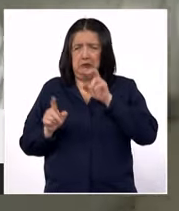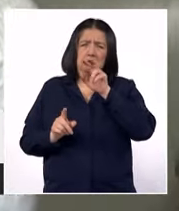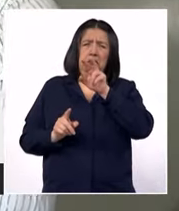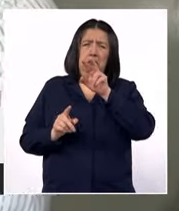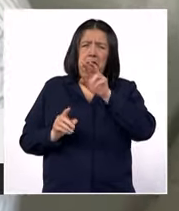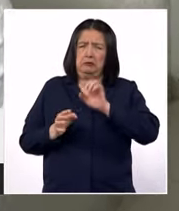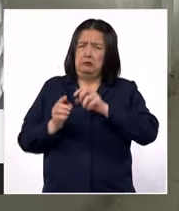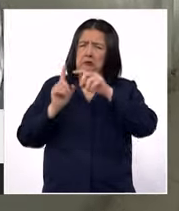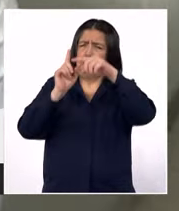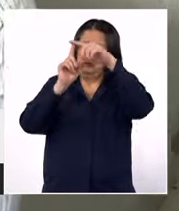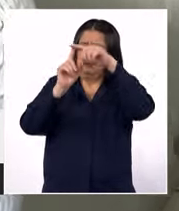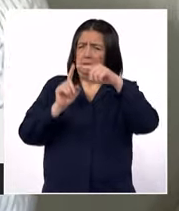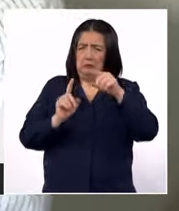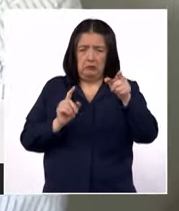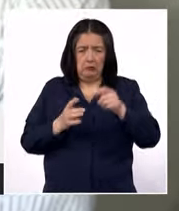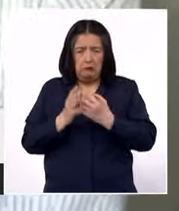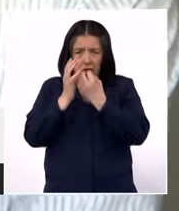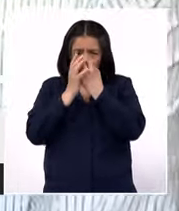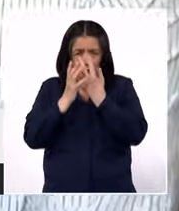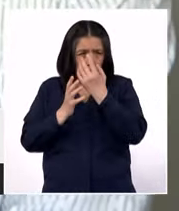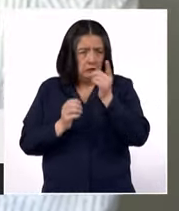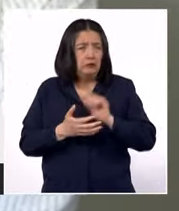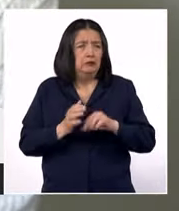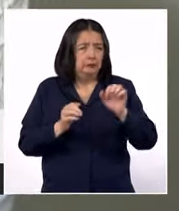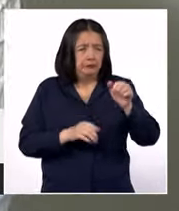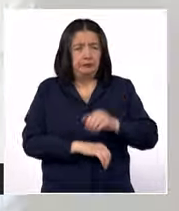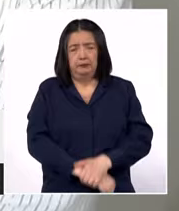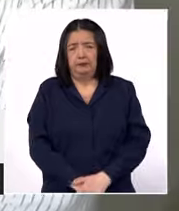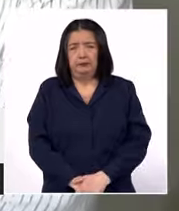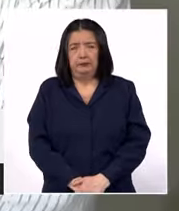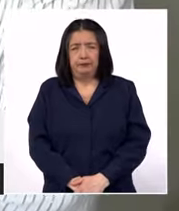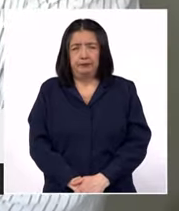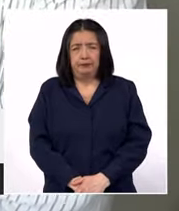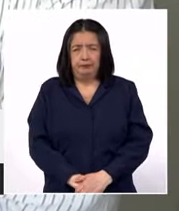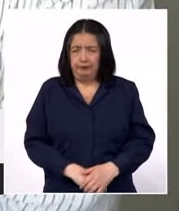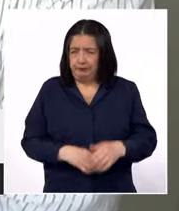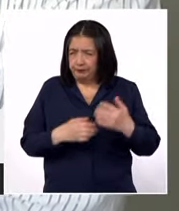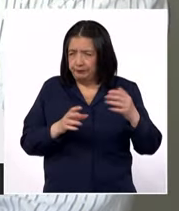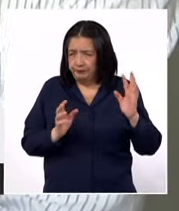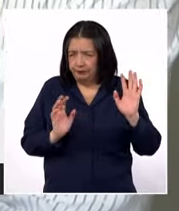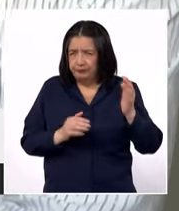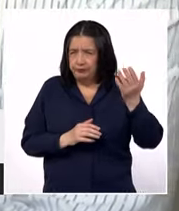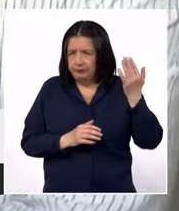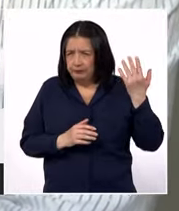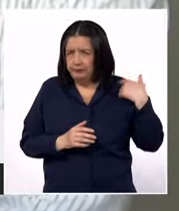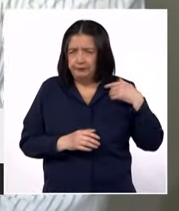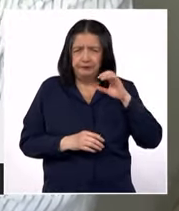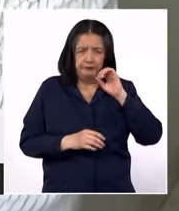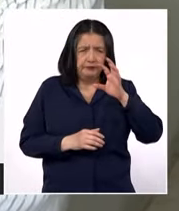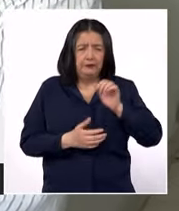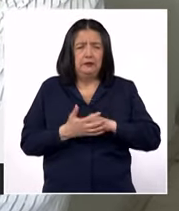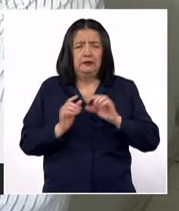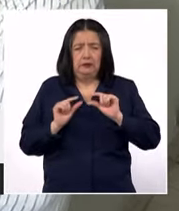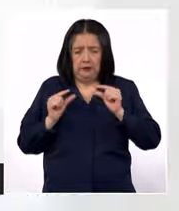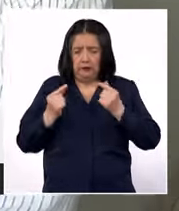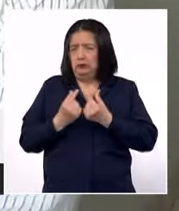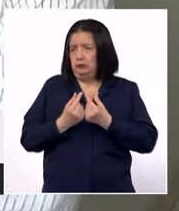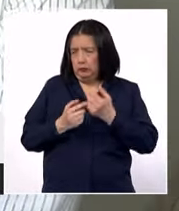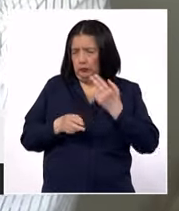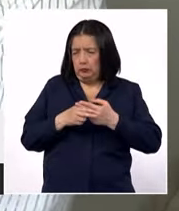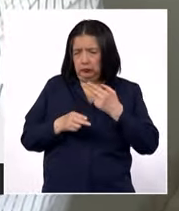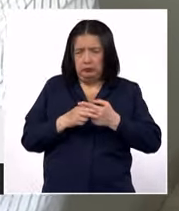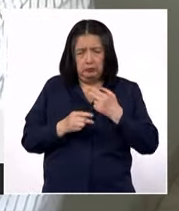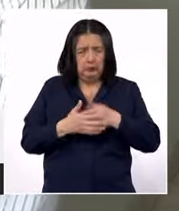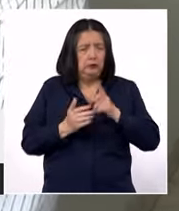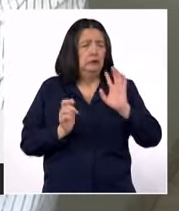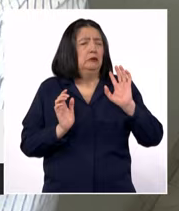cruz. ¿Un arreglo floral? Sí, un arreglo floral, pues. Ya se han estado identificando antes, son los injertos del Cono Norte. ¿Cuánto